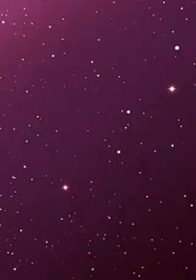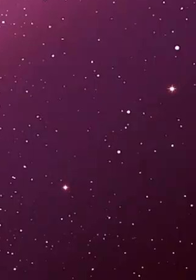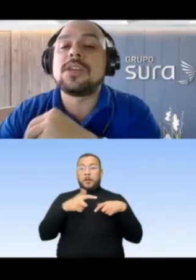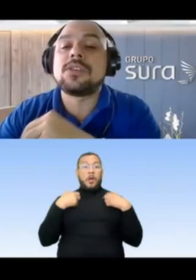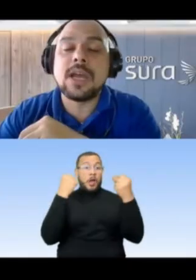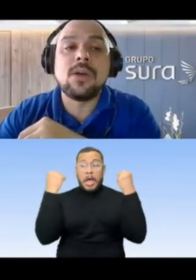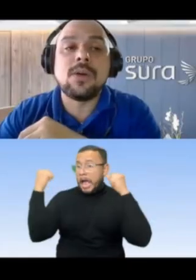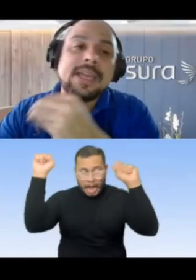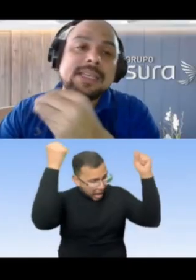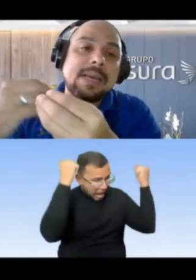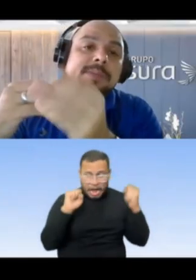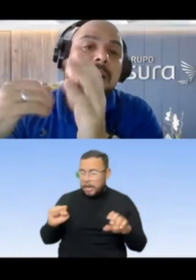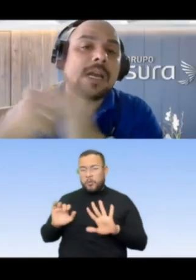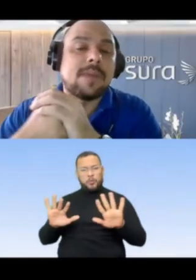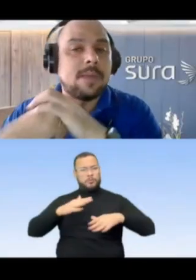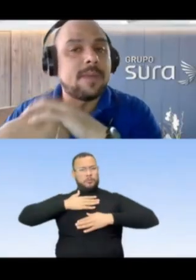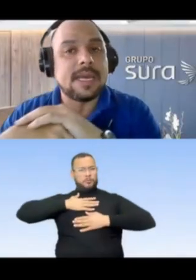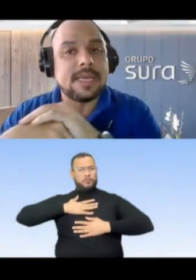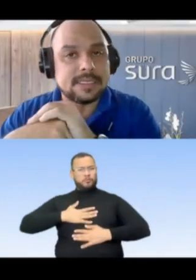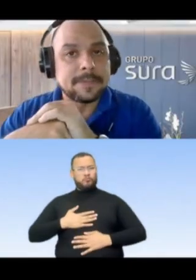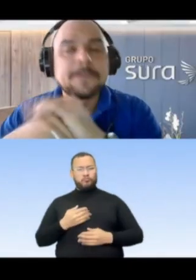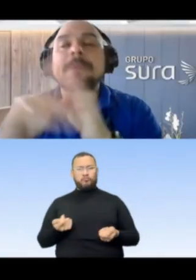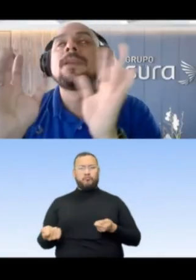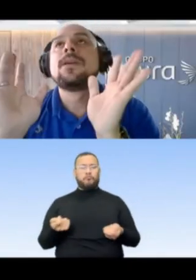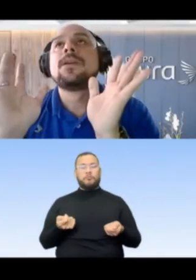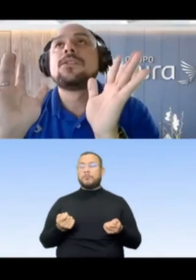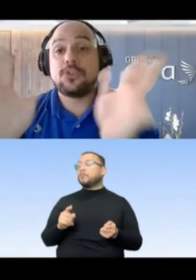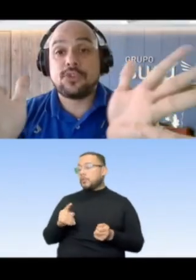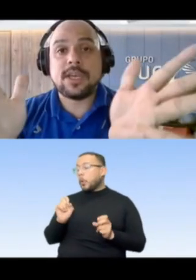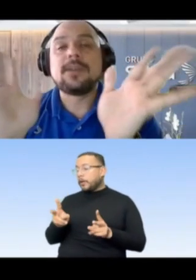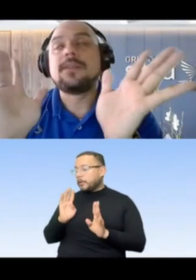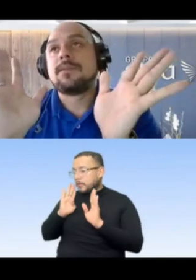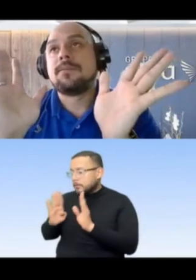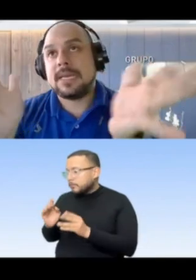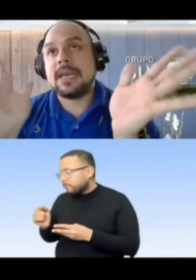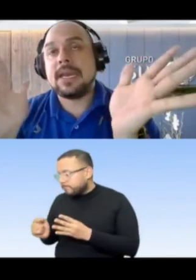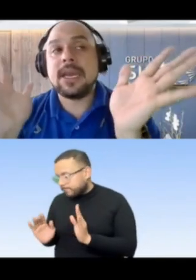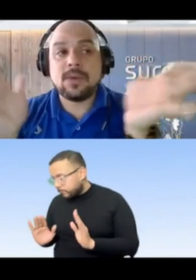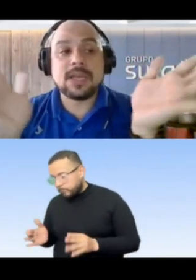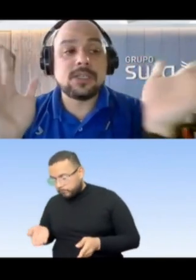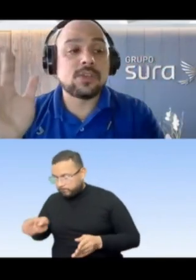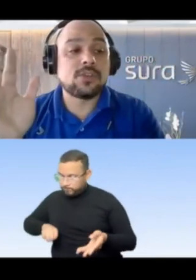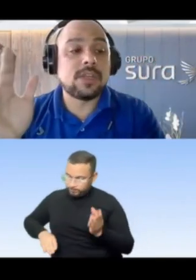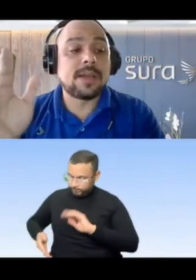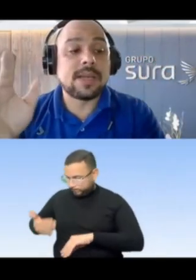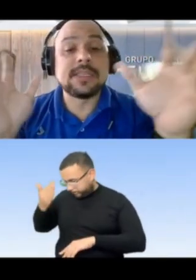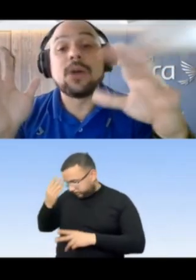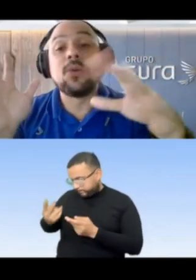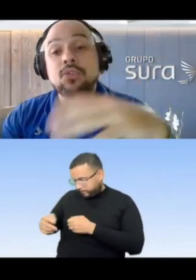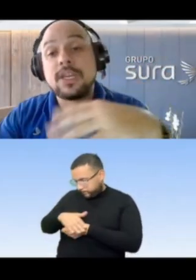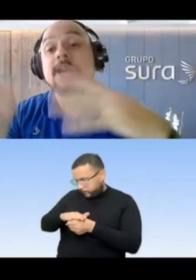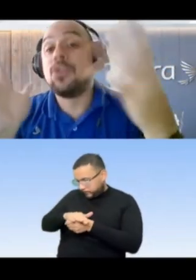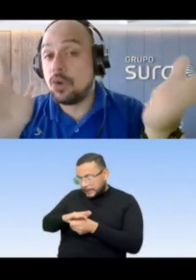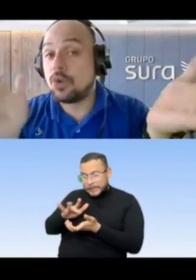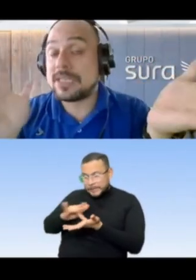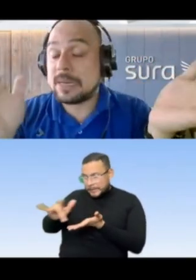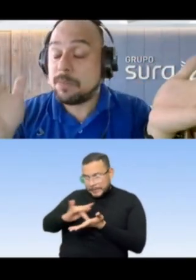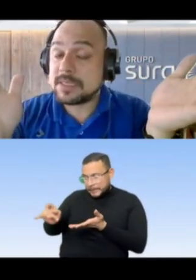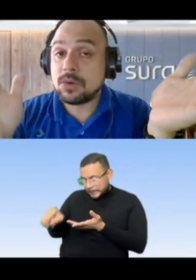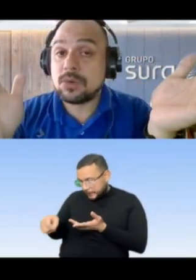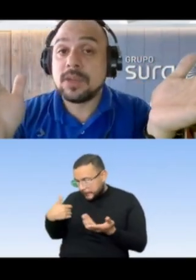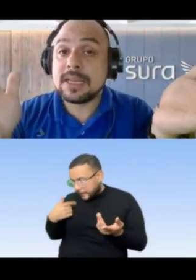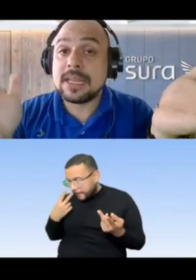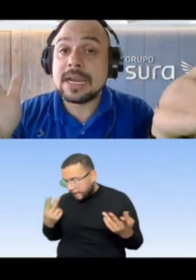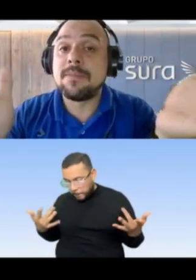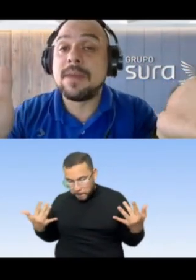contra de la atención de un lesionado es la misma calma del brigadista. Si usted ve que en una situación de emergencia usted no